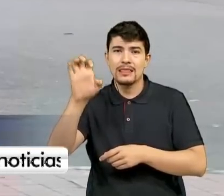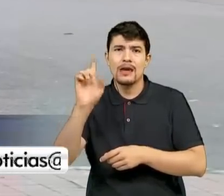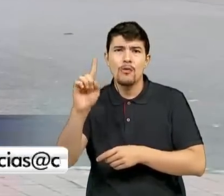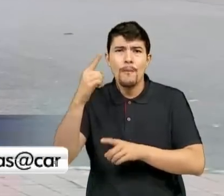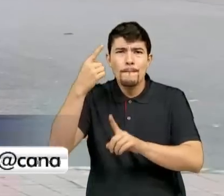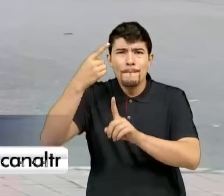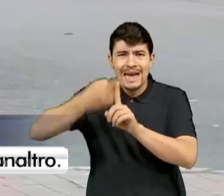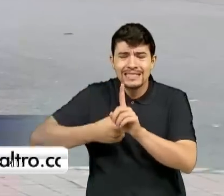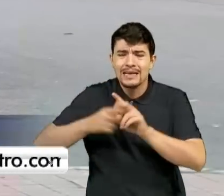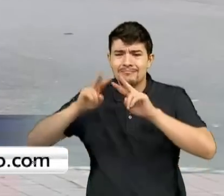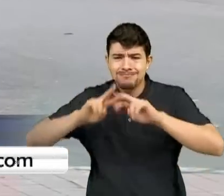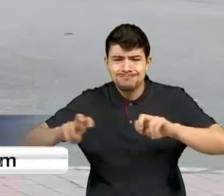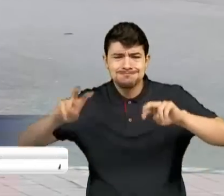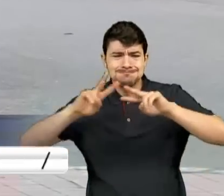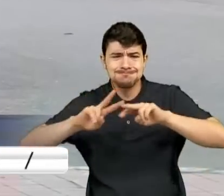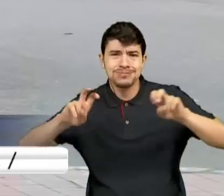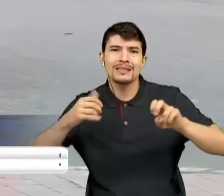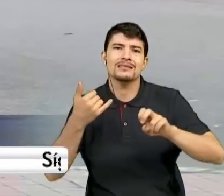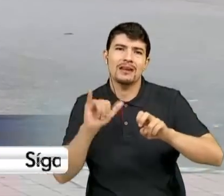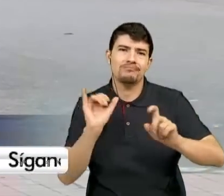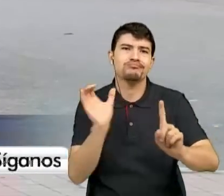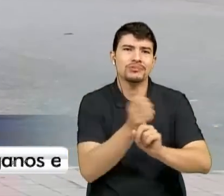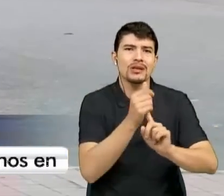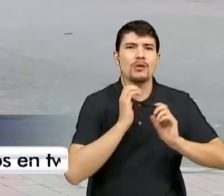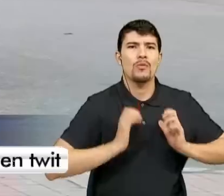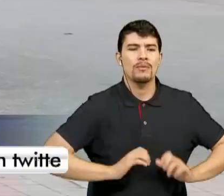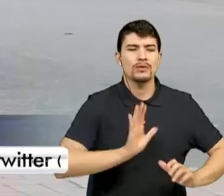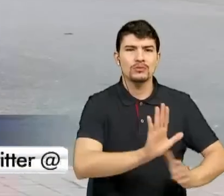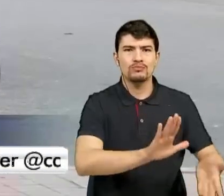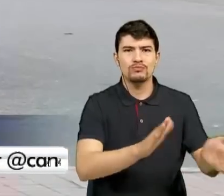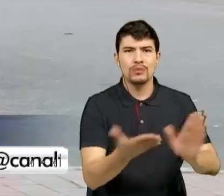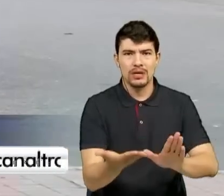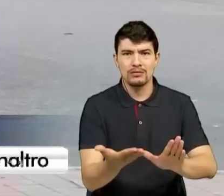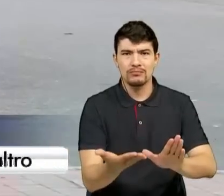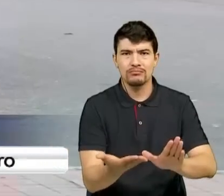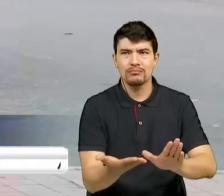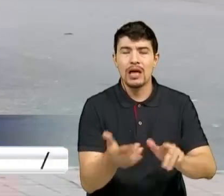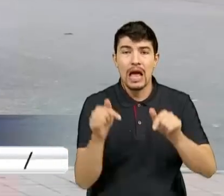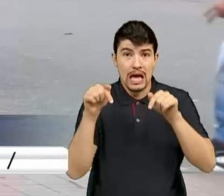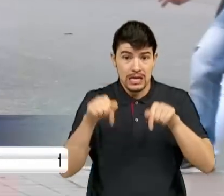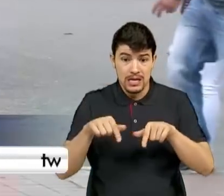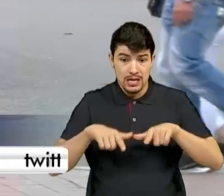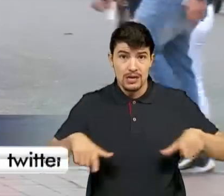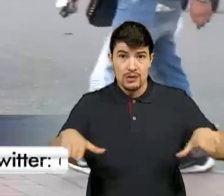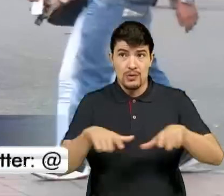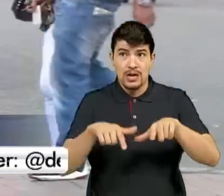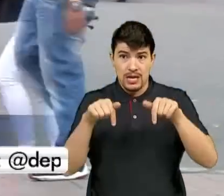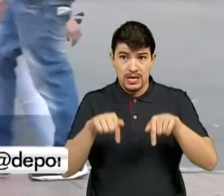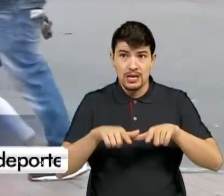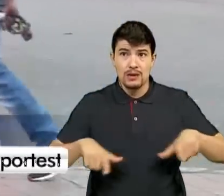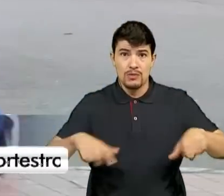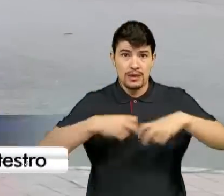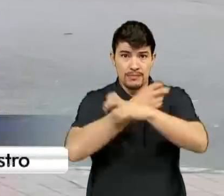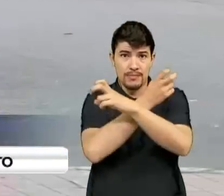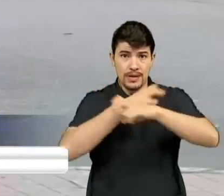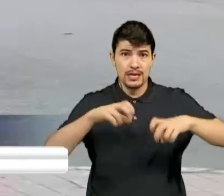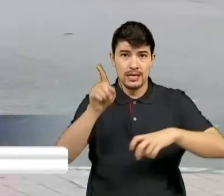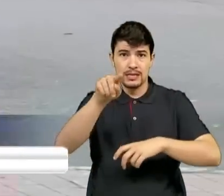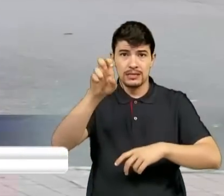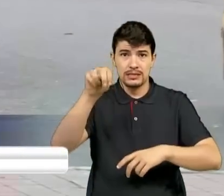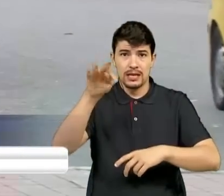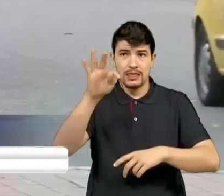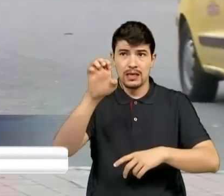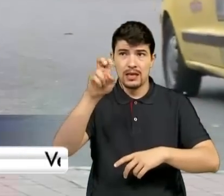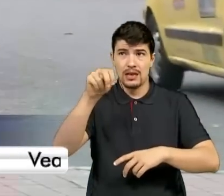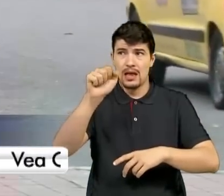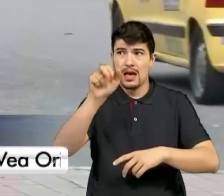de las autoridades en inmediaciones del municipio de Palmas del Socorro. Infortunadamente aquí, desde donde estamos emitiendo el día de hoy, en el Parque Centenario de la ciudad de